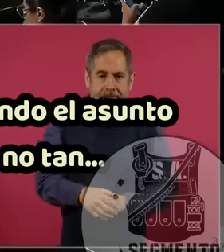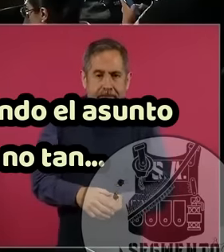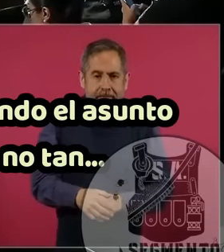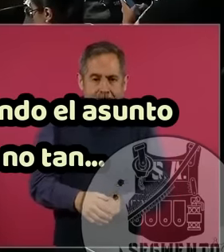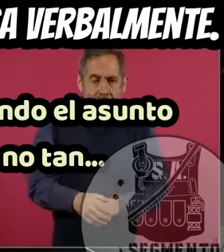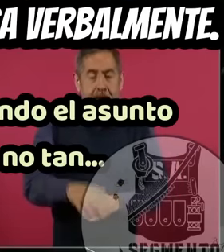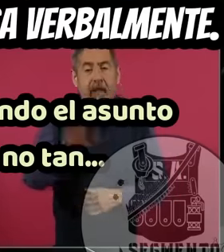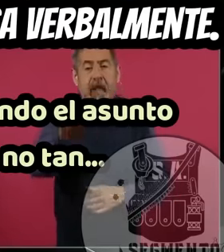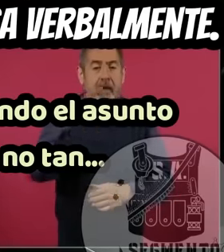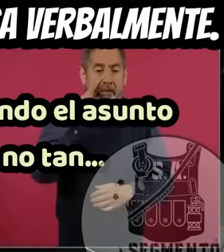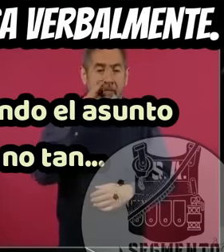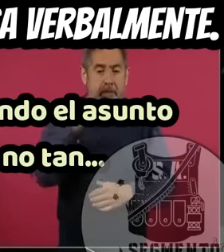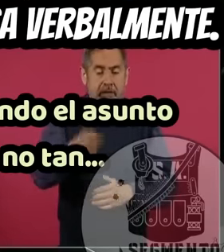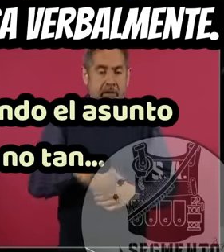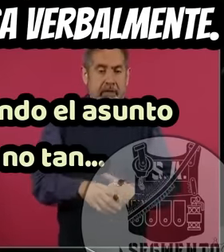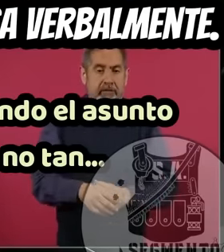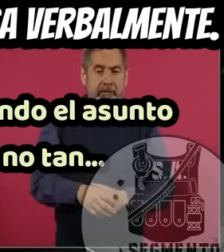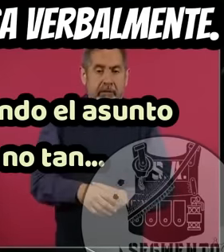Ah, miren,